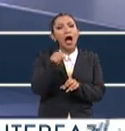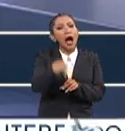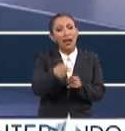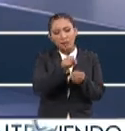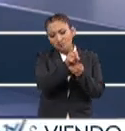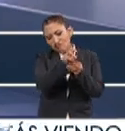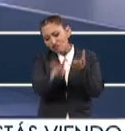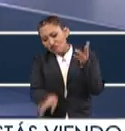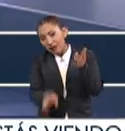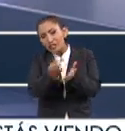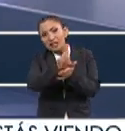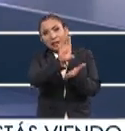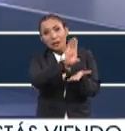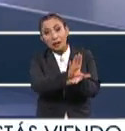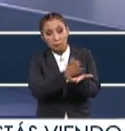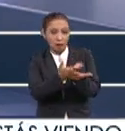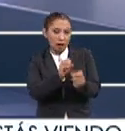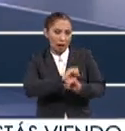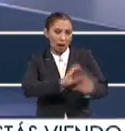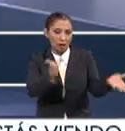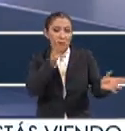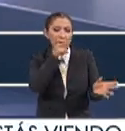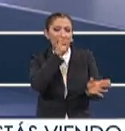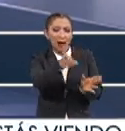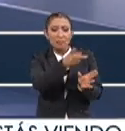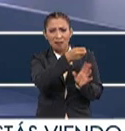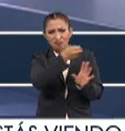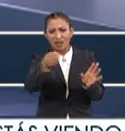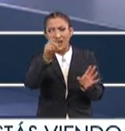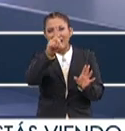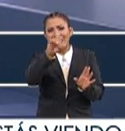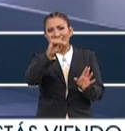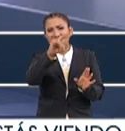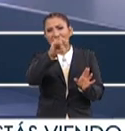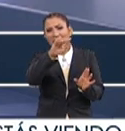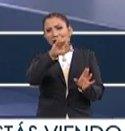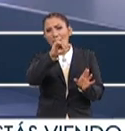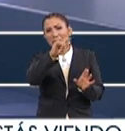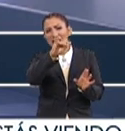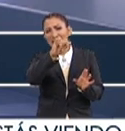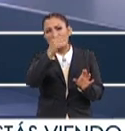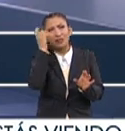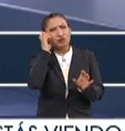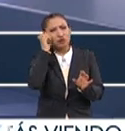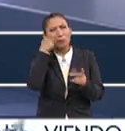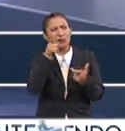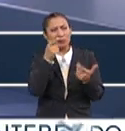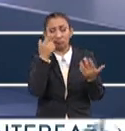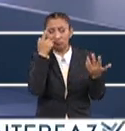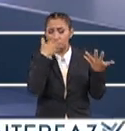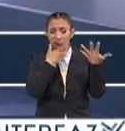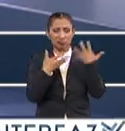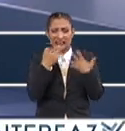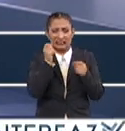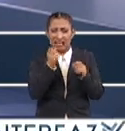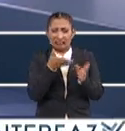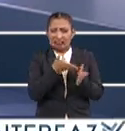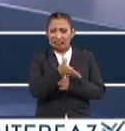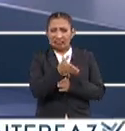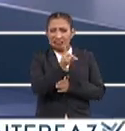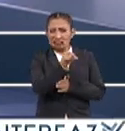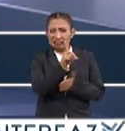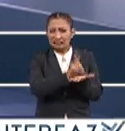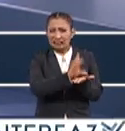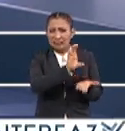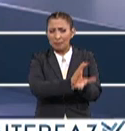esas variantes de la discapacidad? Porque obviamente es una palabra que todo mundo hemos escuchado, pero a veces nos cuesta trabajo delinear qué es